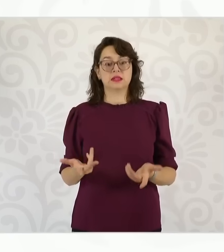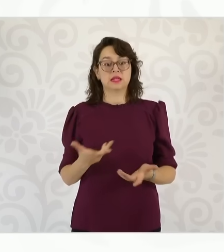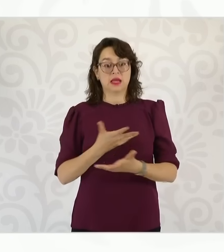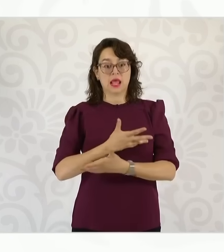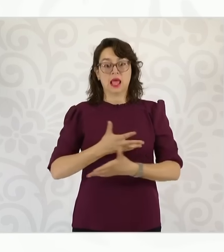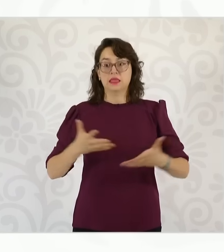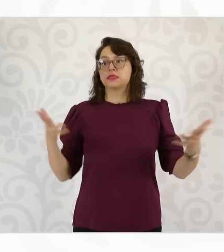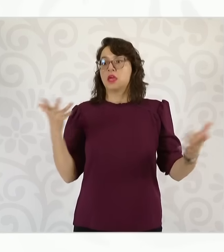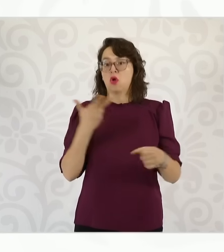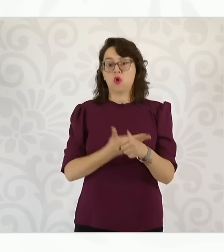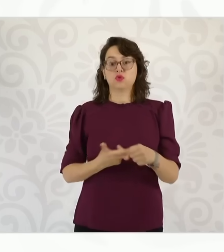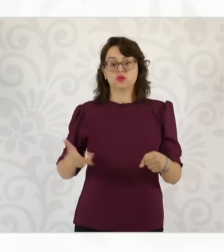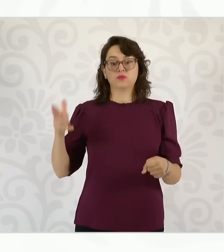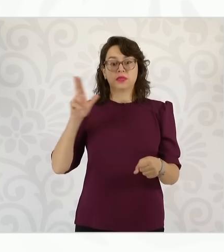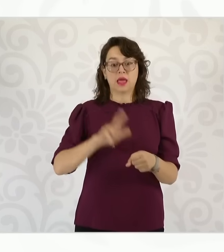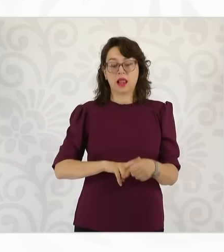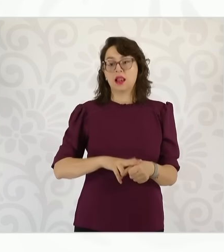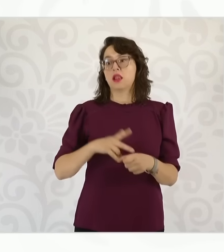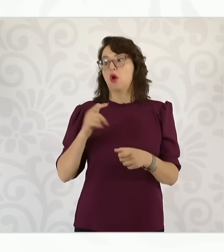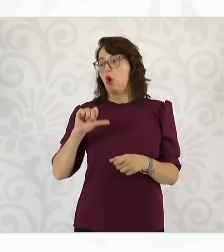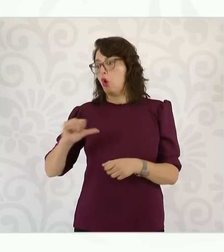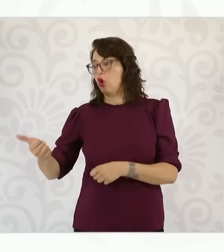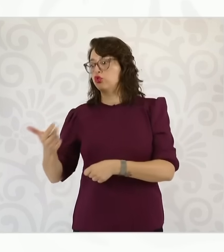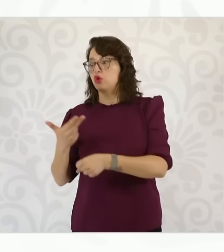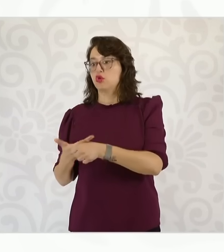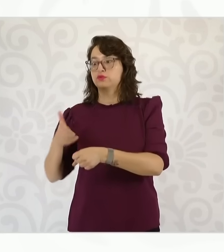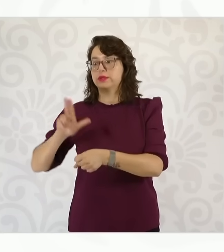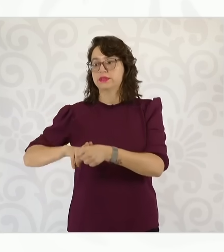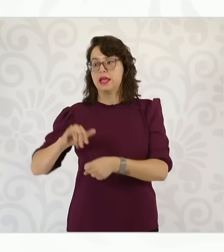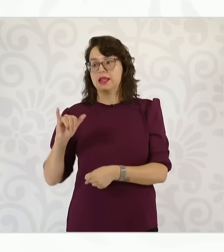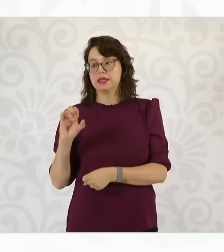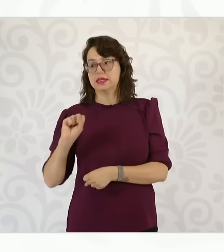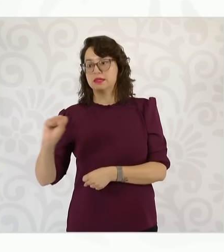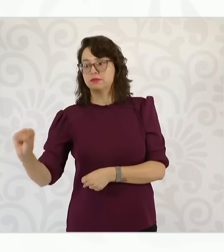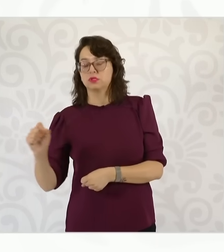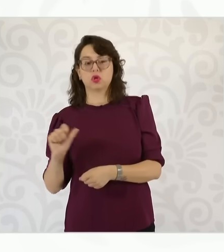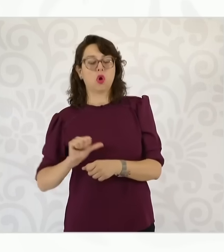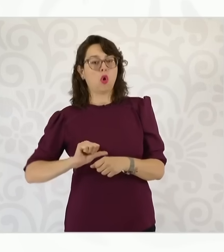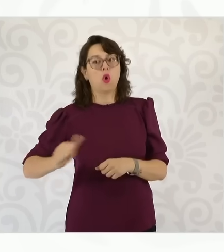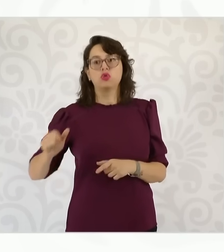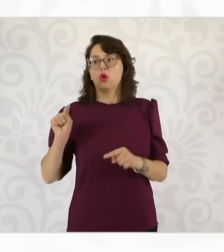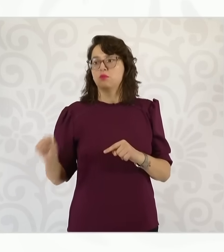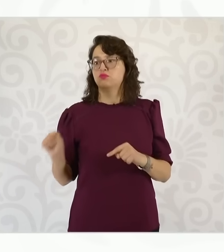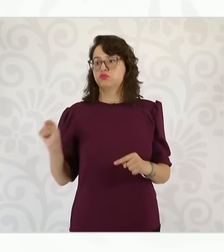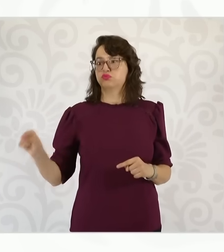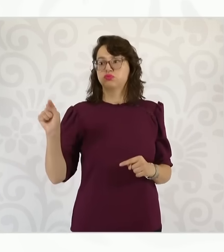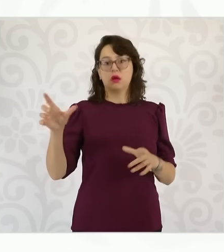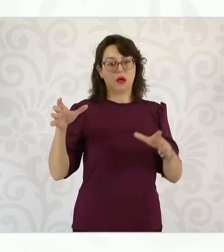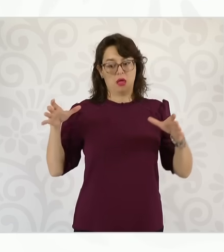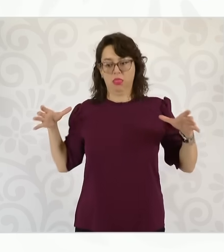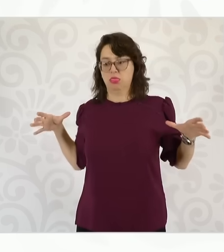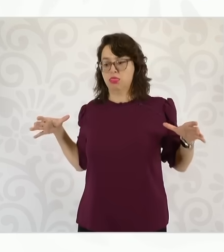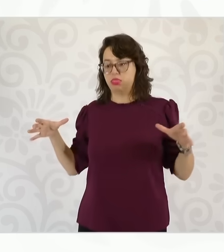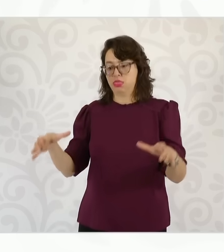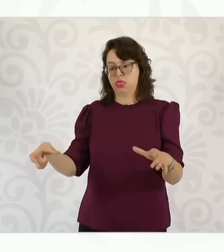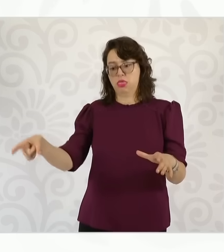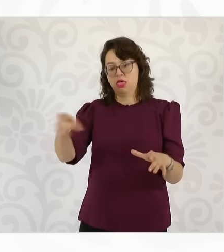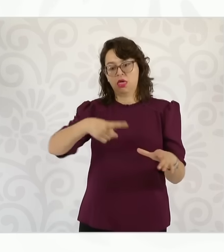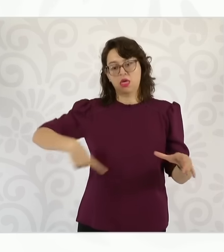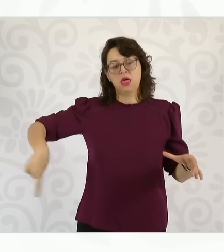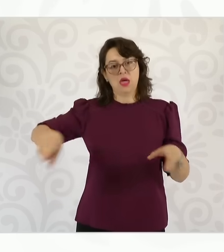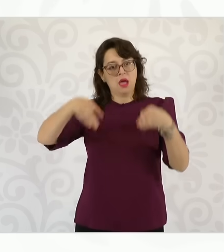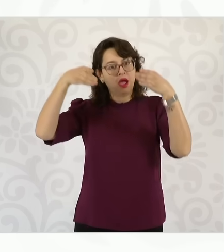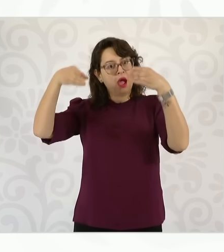ahí va a estar junto un hospital del IMSS y otras infraestructuras de salud del gobierno del estado de